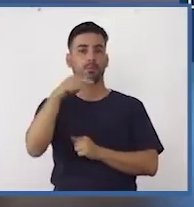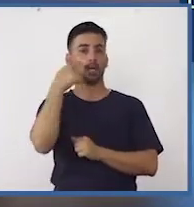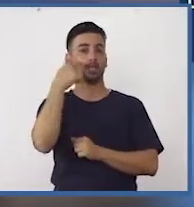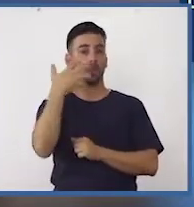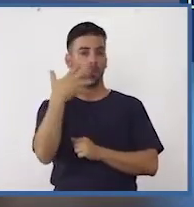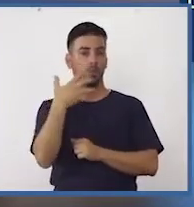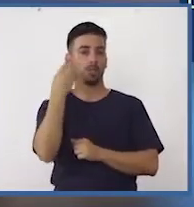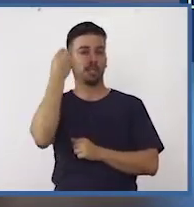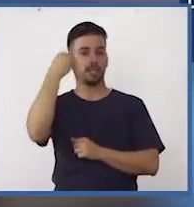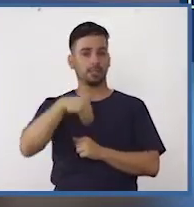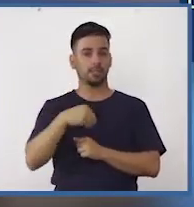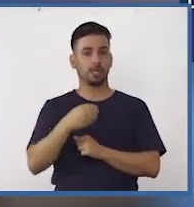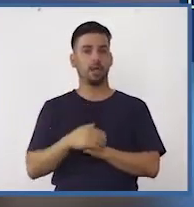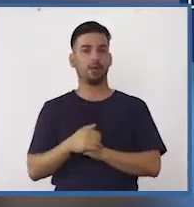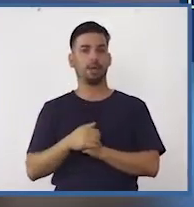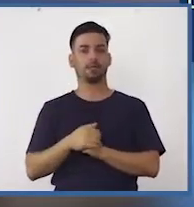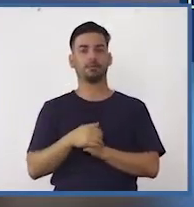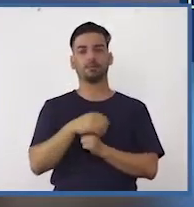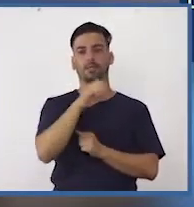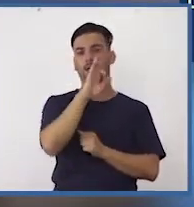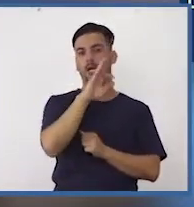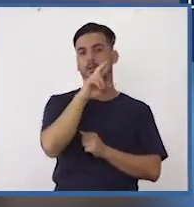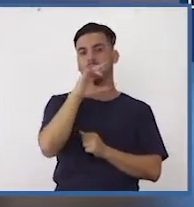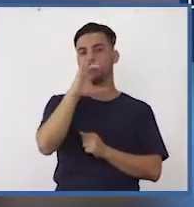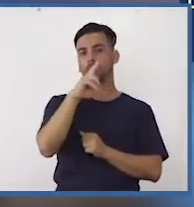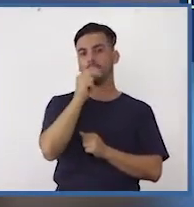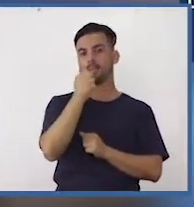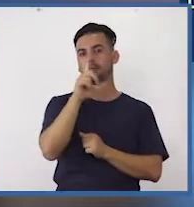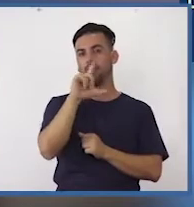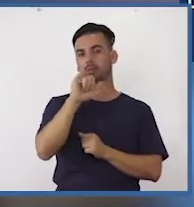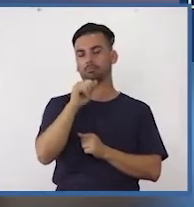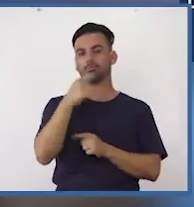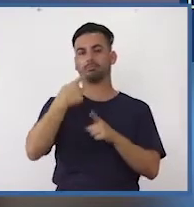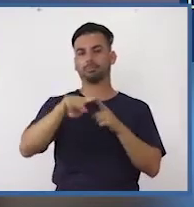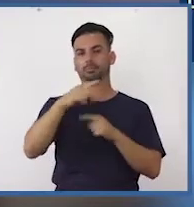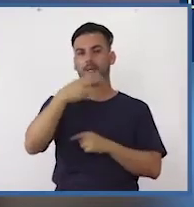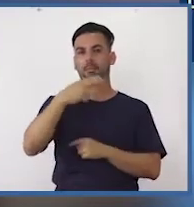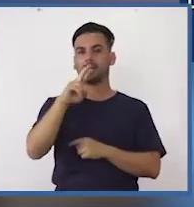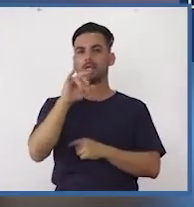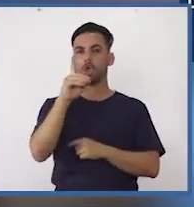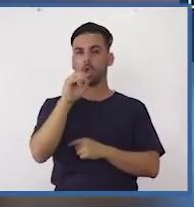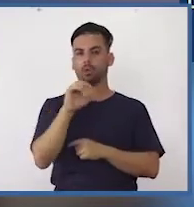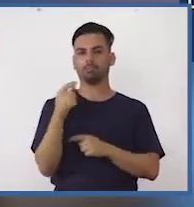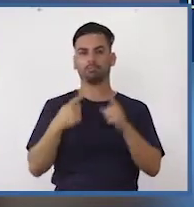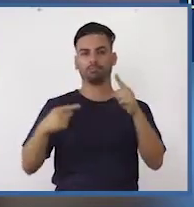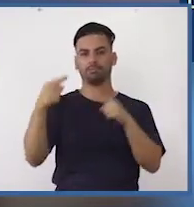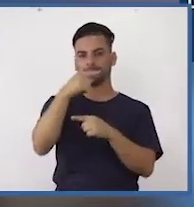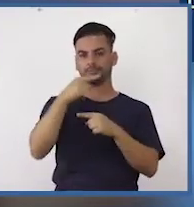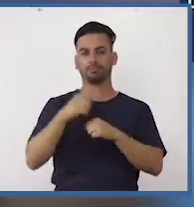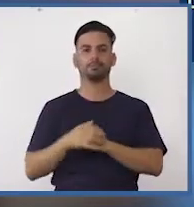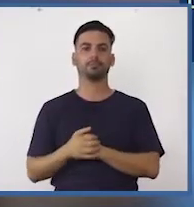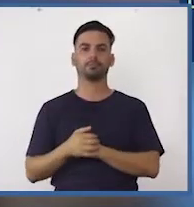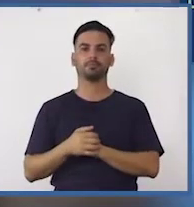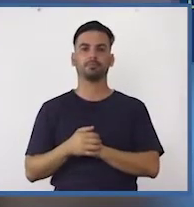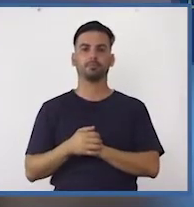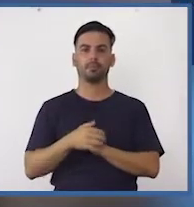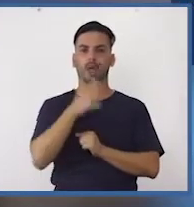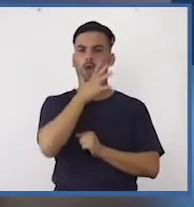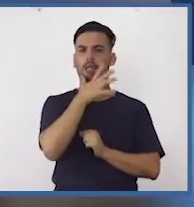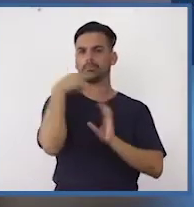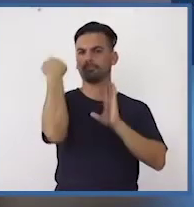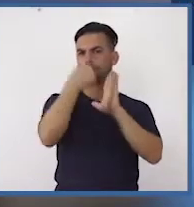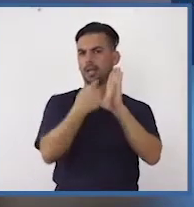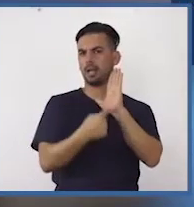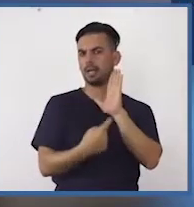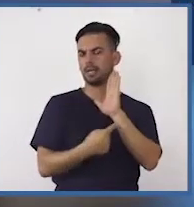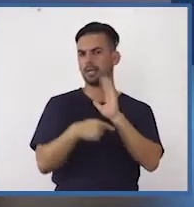que la frecuencia y el periodo son magnitudes como recíprocas. Ahora, ¿cuáles son los factores que determinan las características de las oscilaciones?